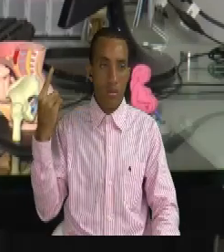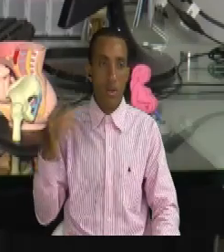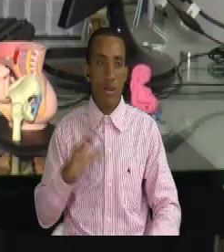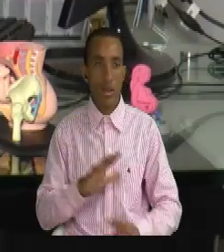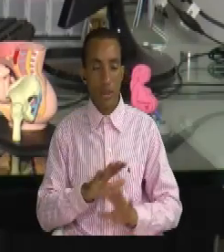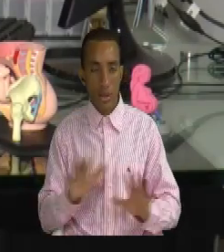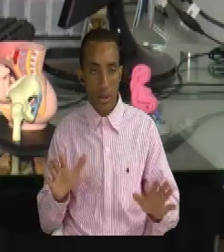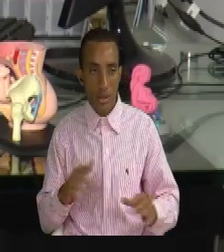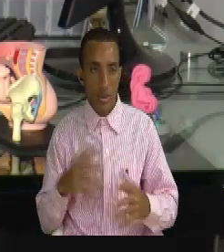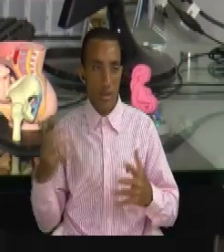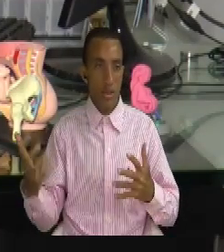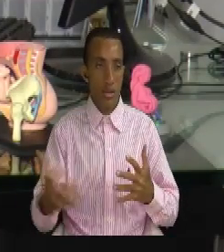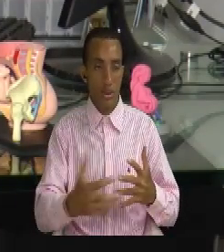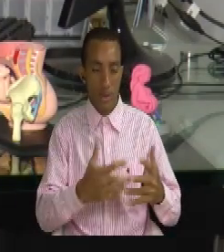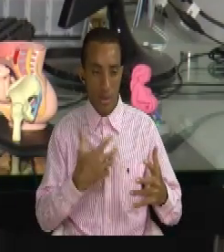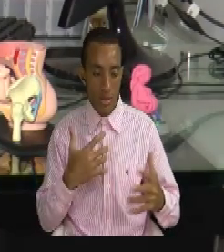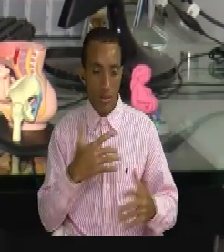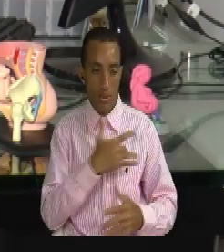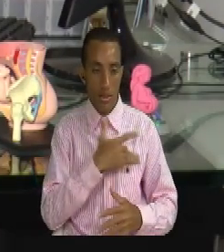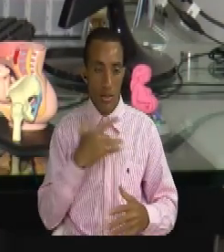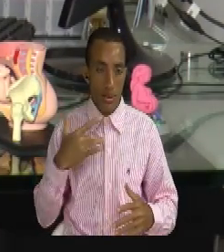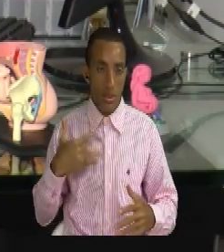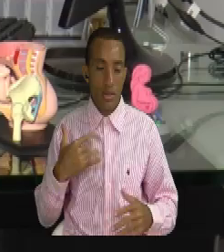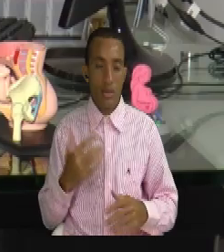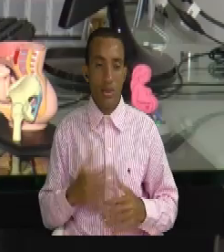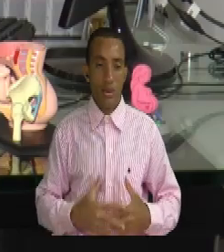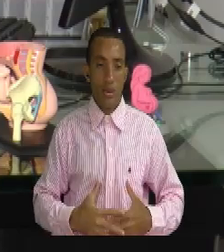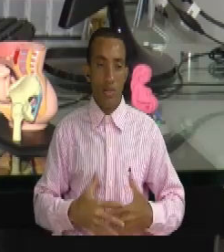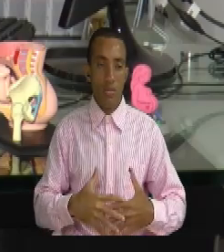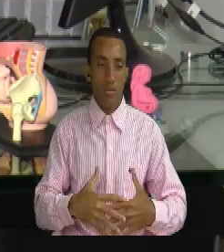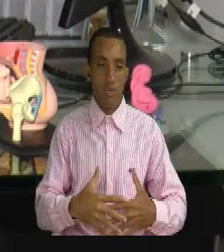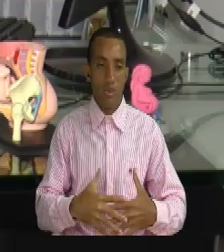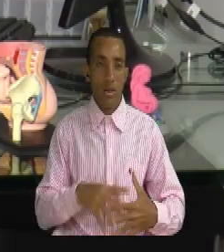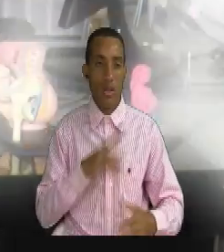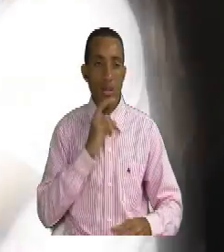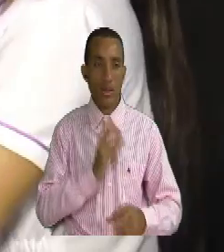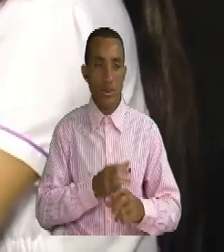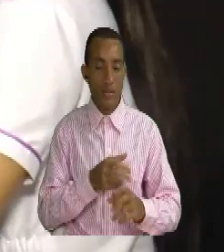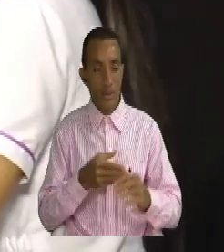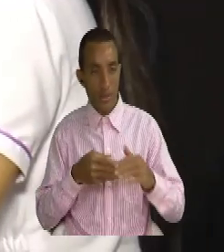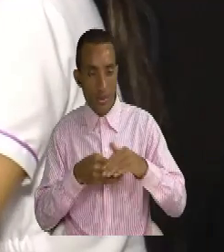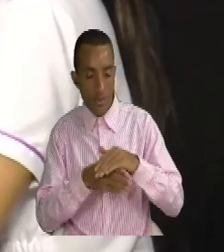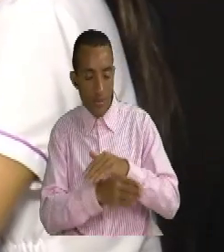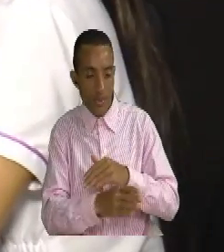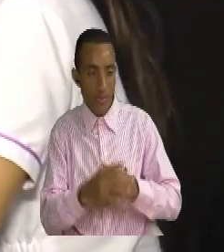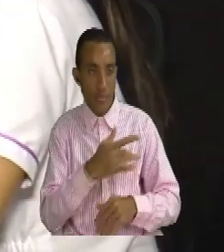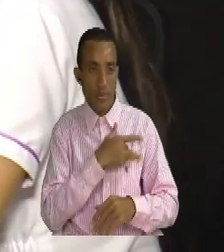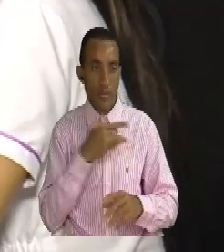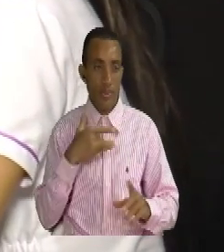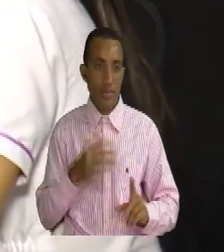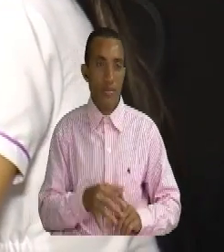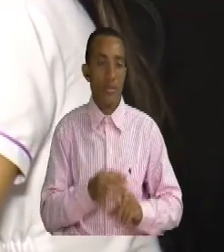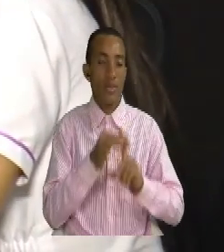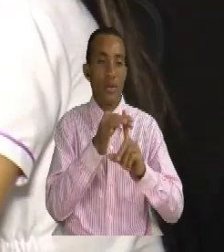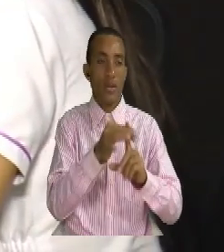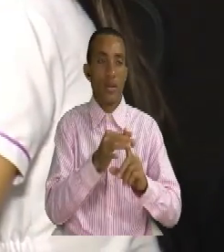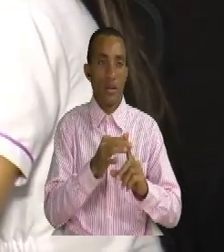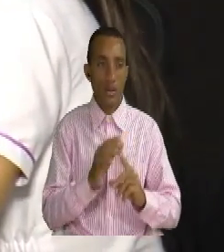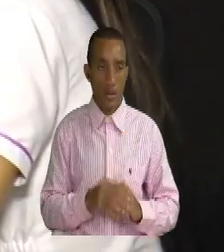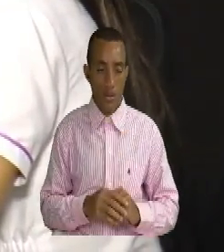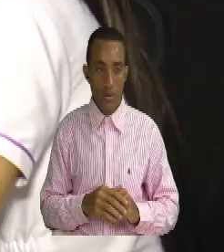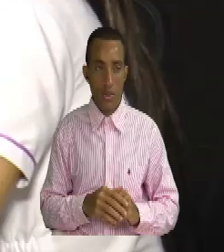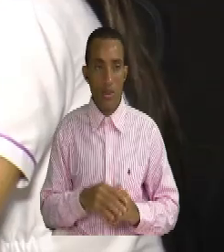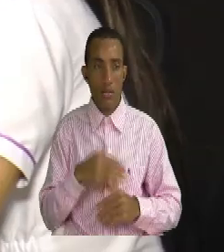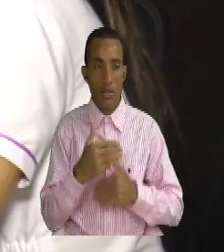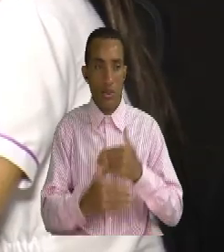que hay en el sistema de salud donde las mamás y las embarazadas tienen mucha dificultad para acceder al servicio médico especializado para el cuidado de su embarazo. Pues ahí poco a